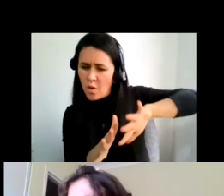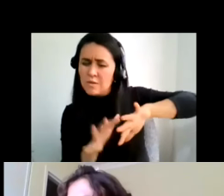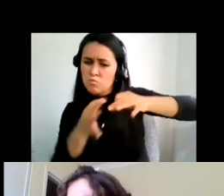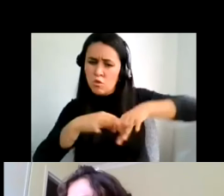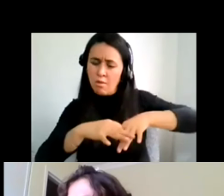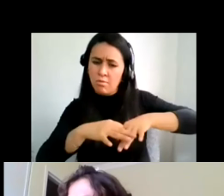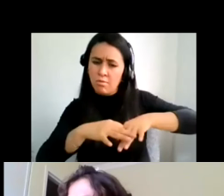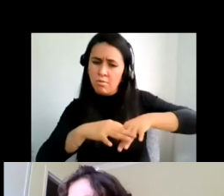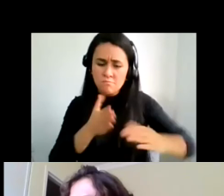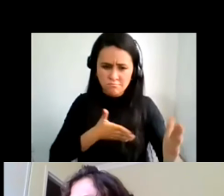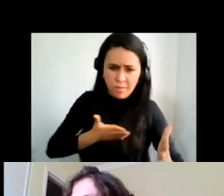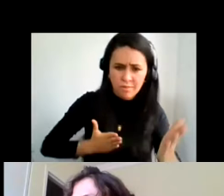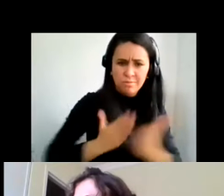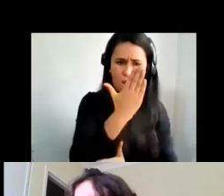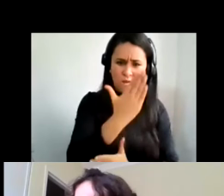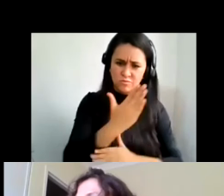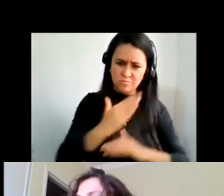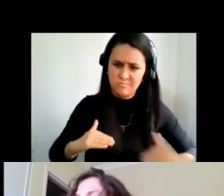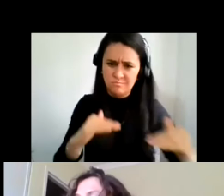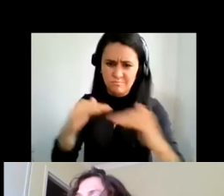todos.